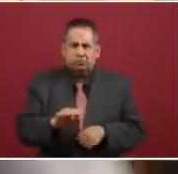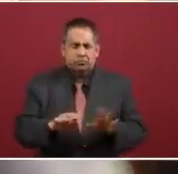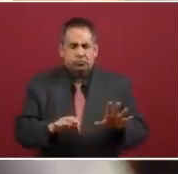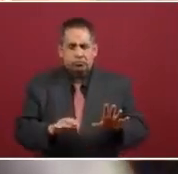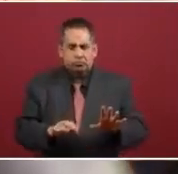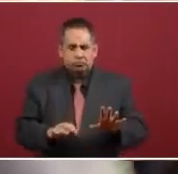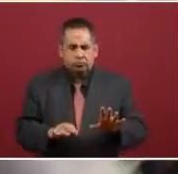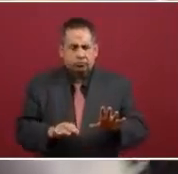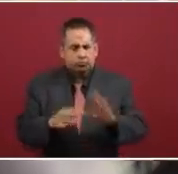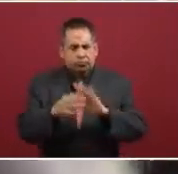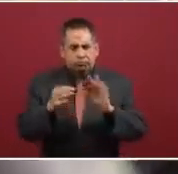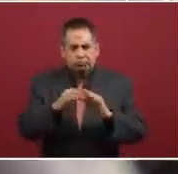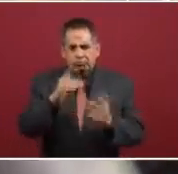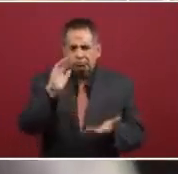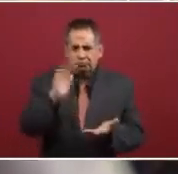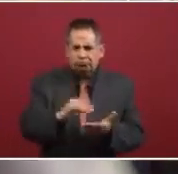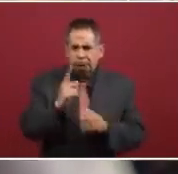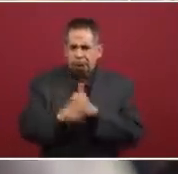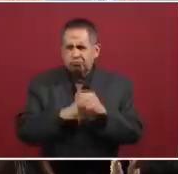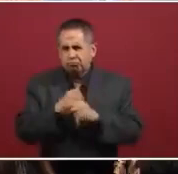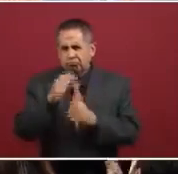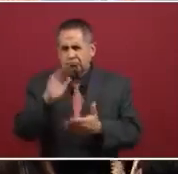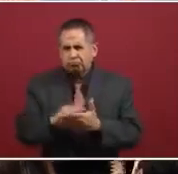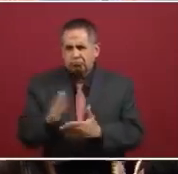se podrá, se estará reduciendo anualmente?